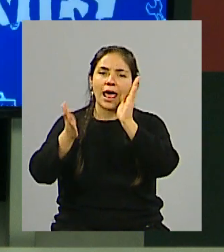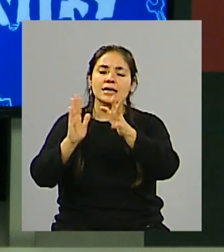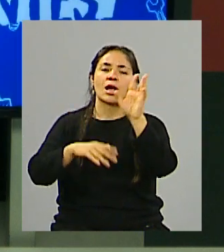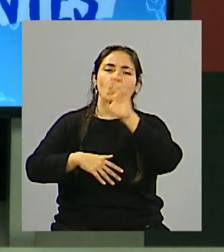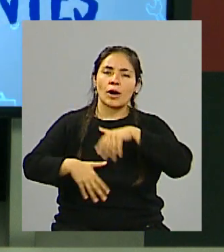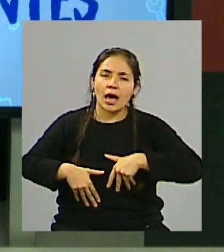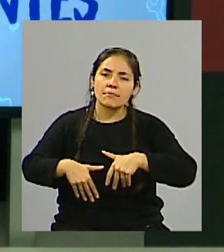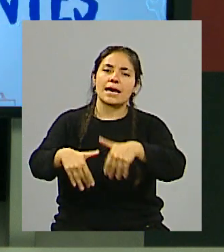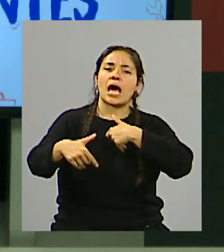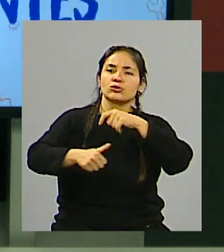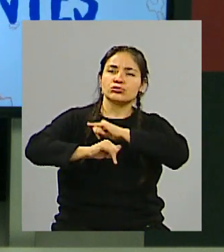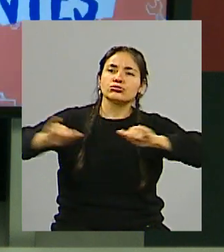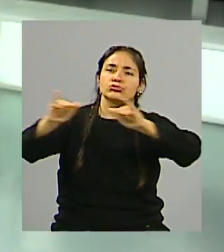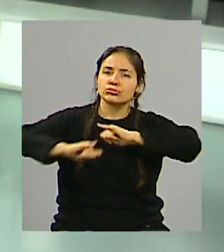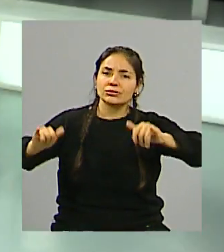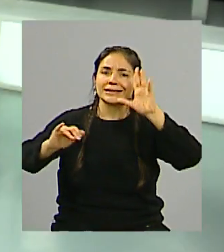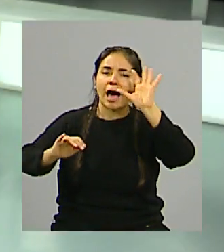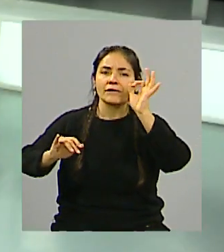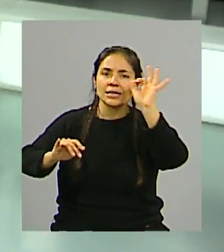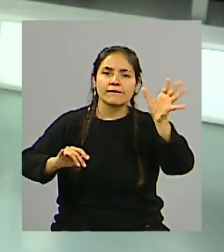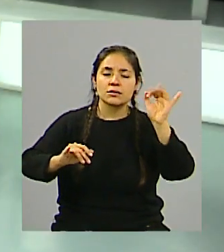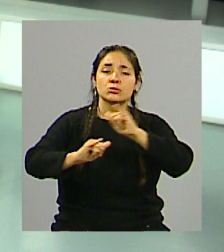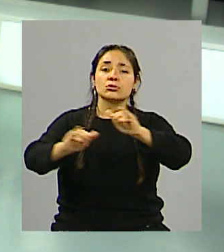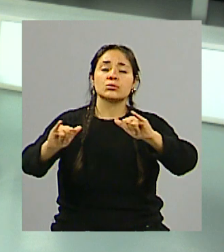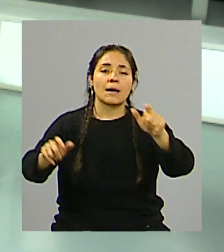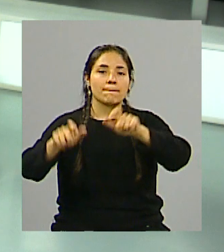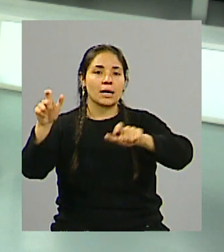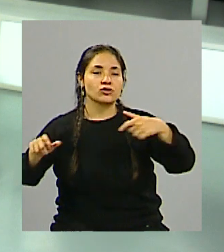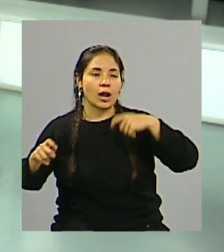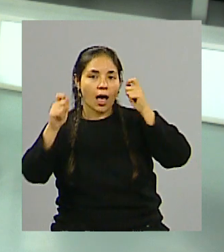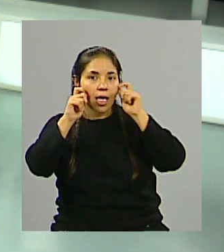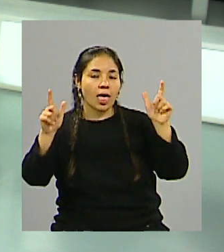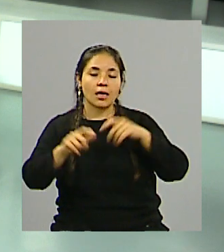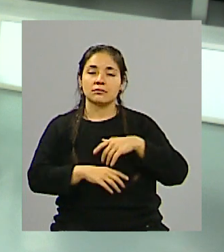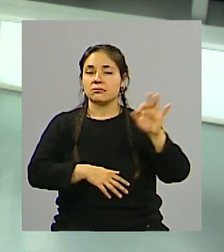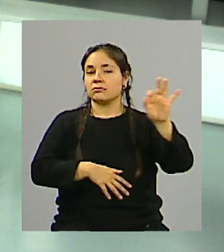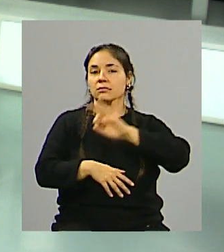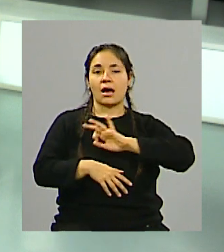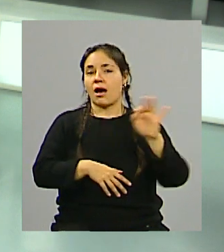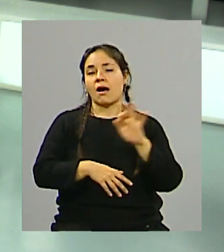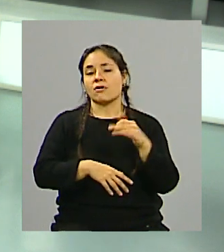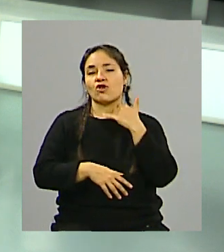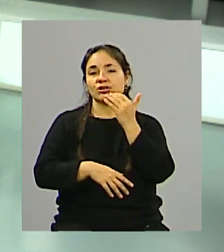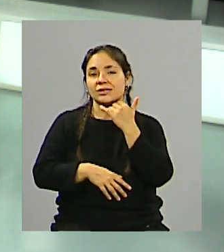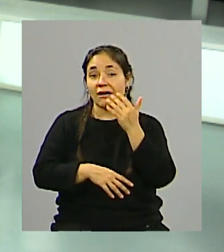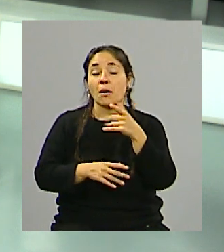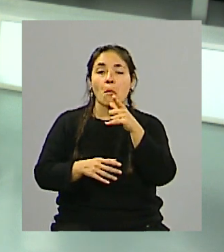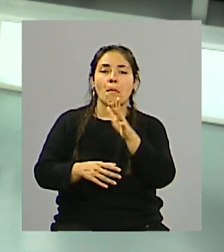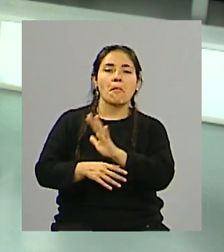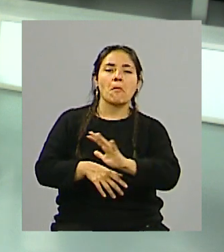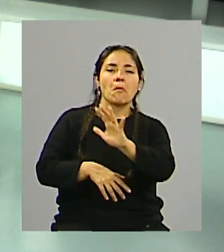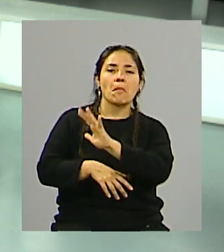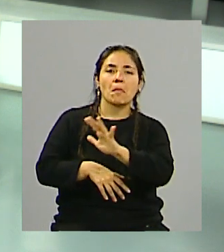entonces no sé, el Poder Judicial está atento, digamos, a esos casos. No, porque justamente es una de las más invisibles,